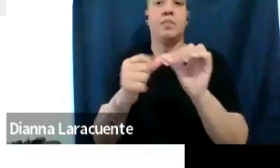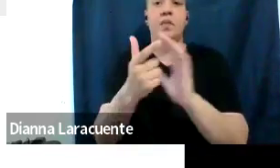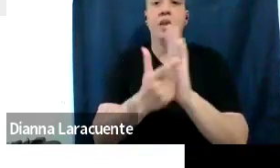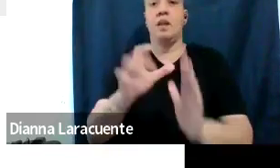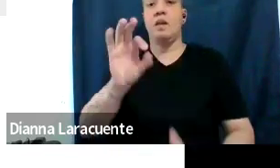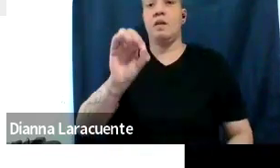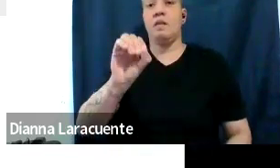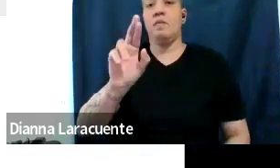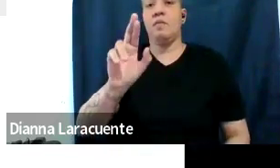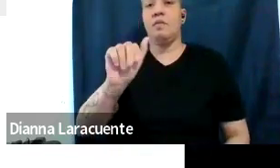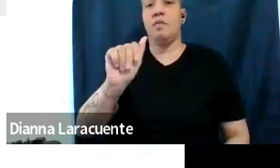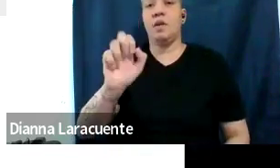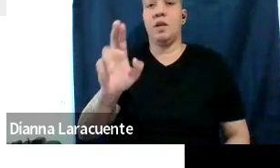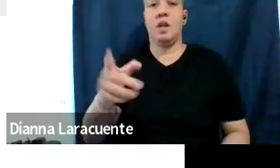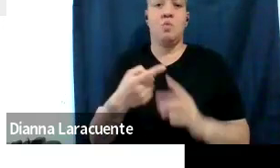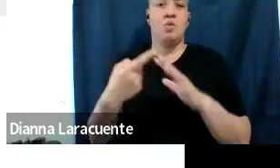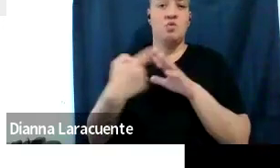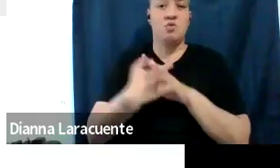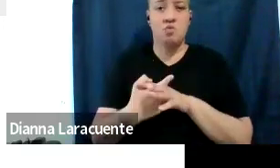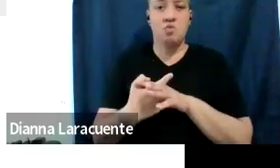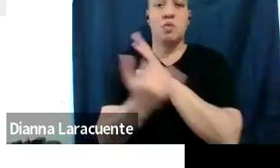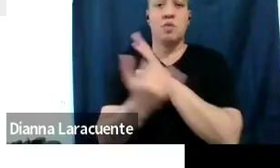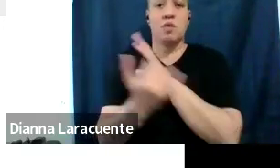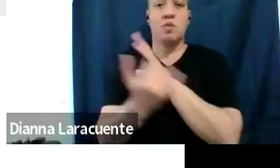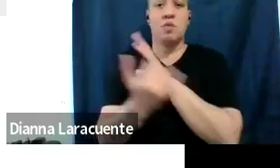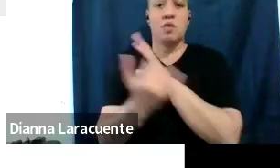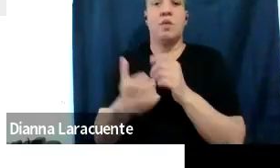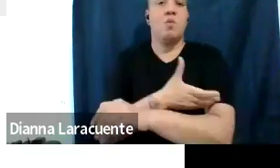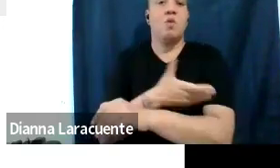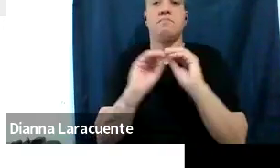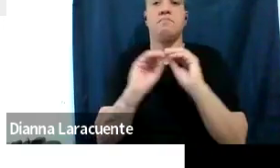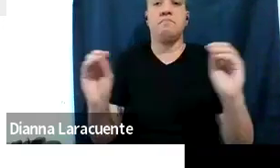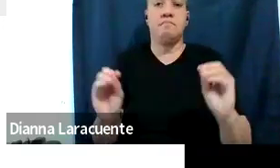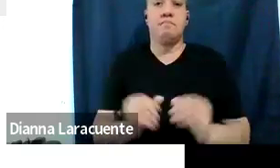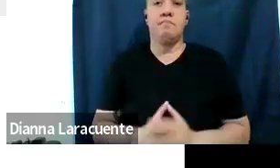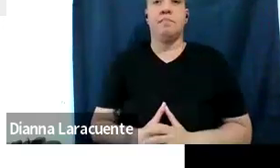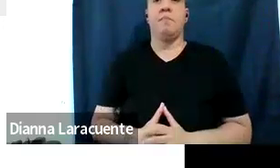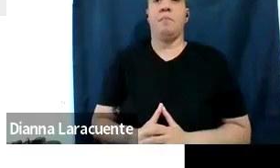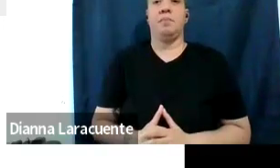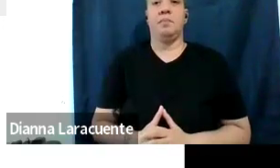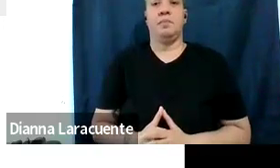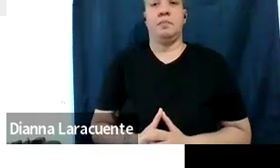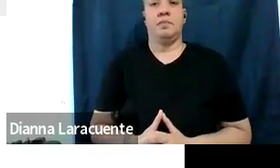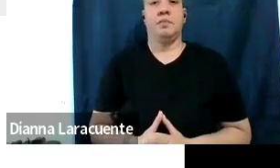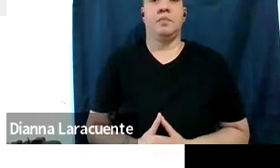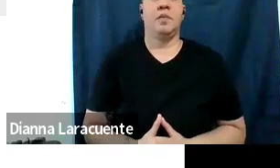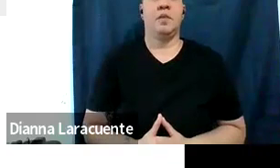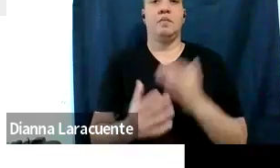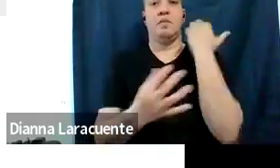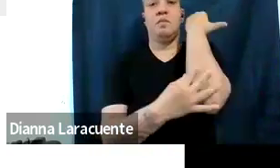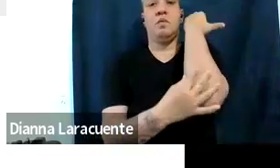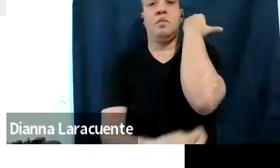es un insulto al país. No tenemos poder sobre nada. Y estamos en la miseria.